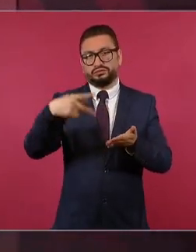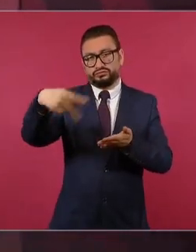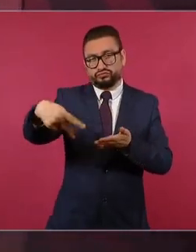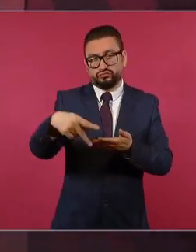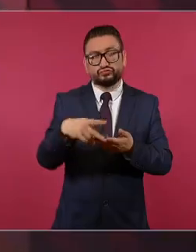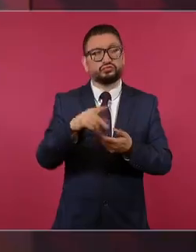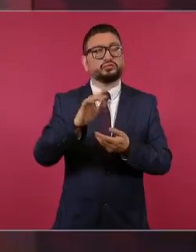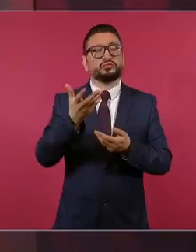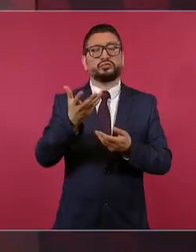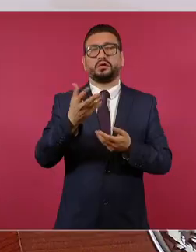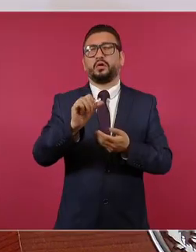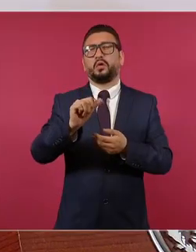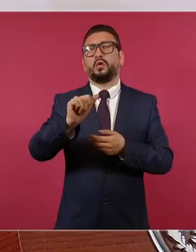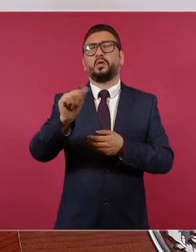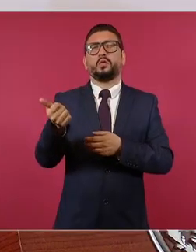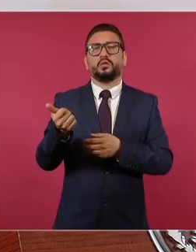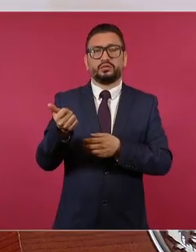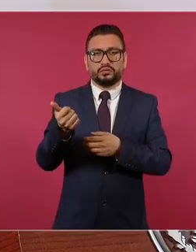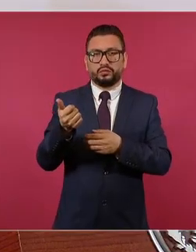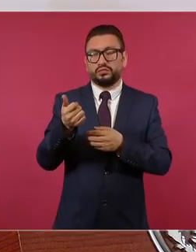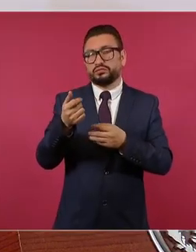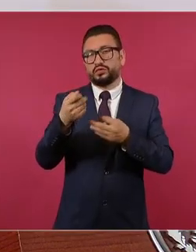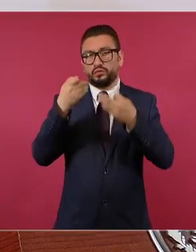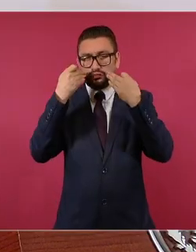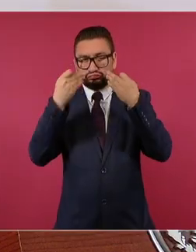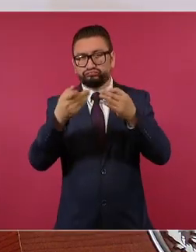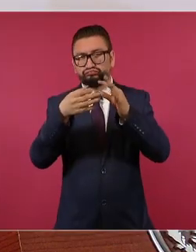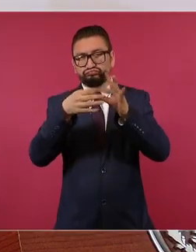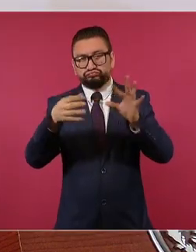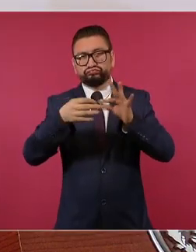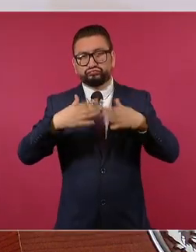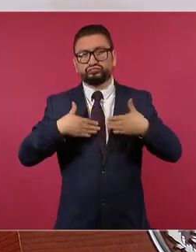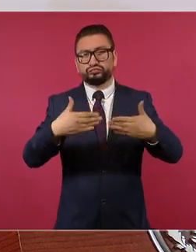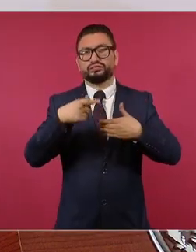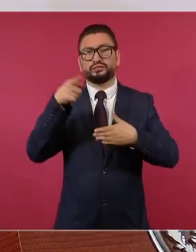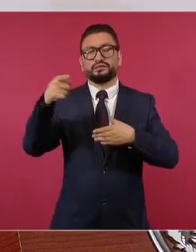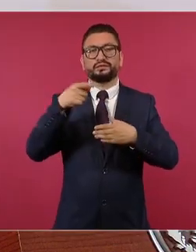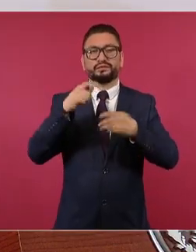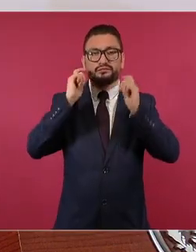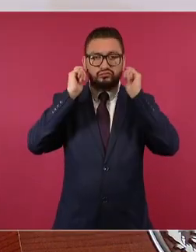luego los testimonios de los frailes